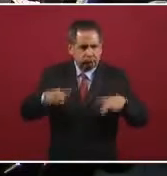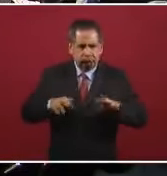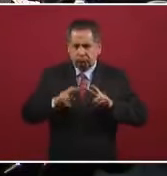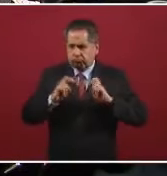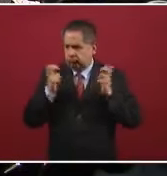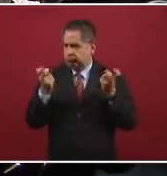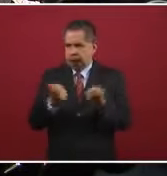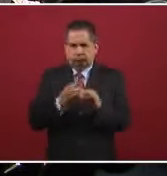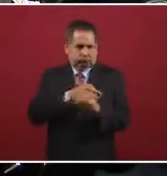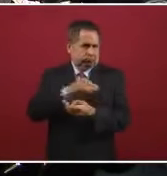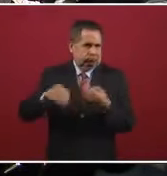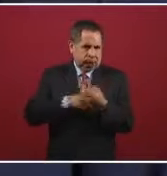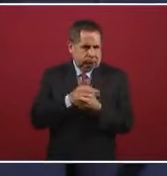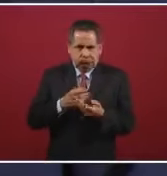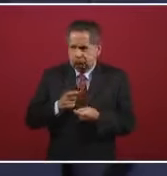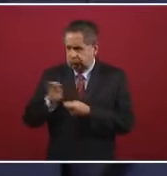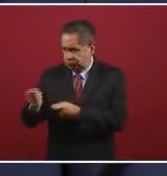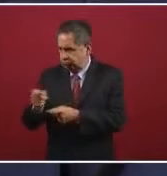colectivo,